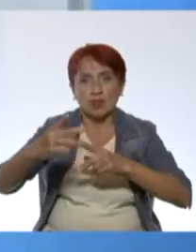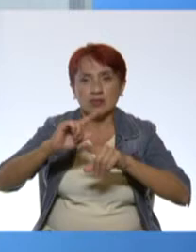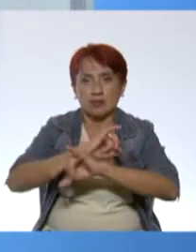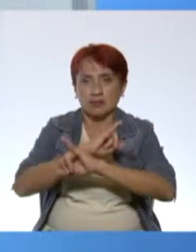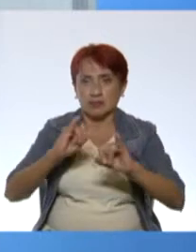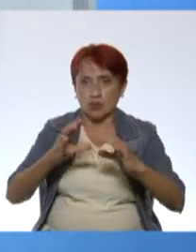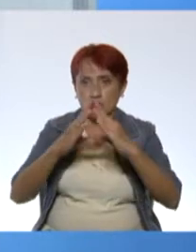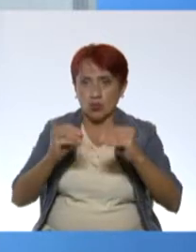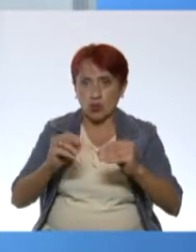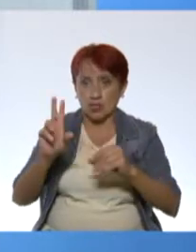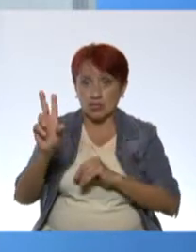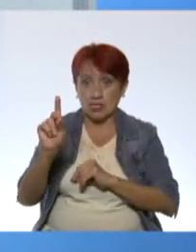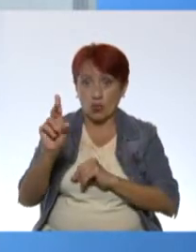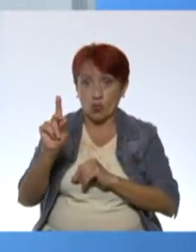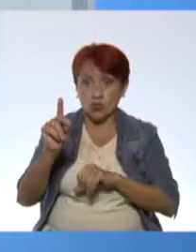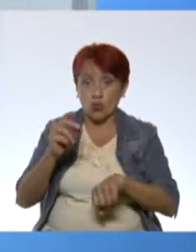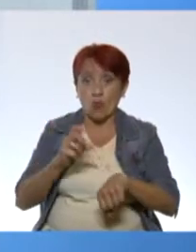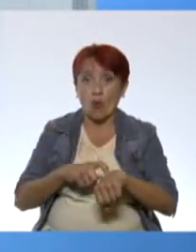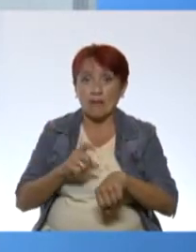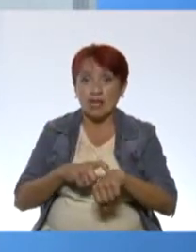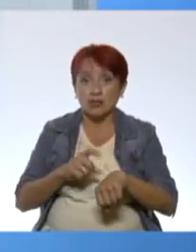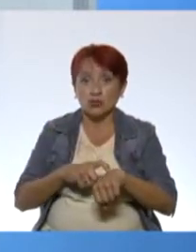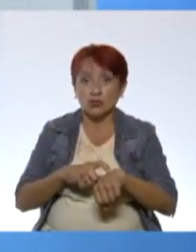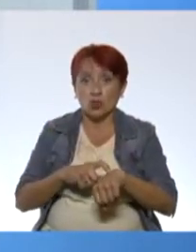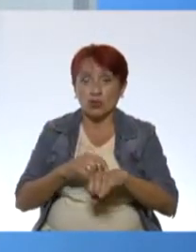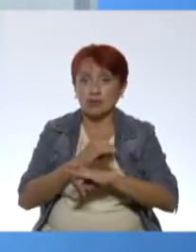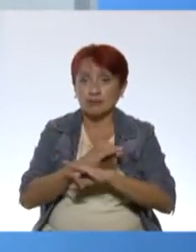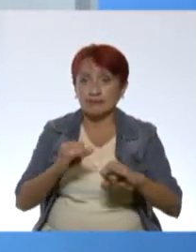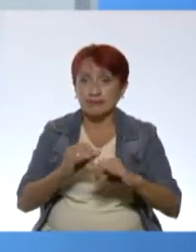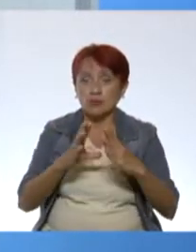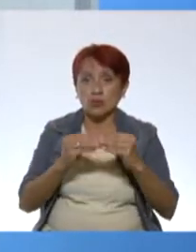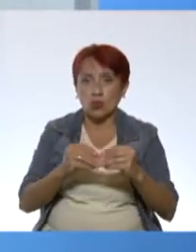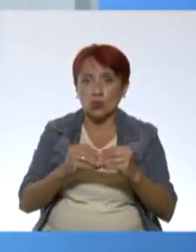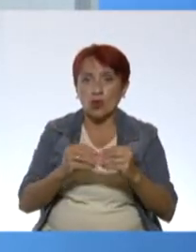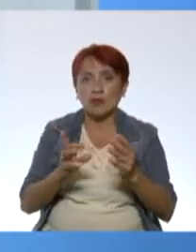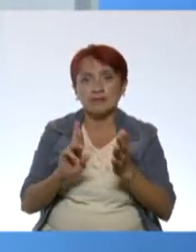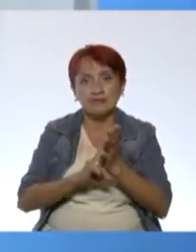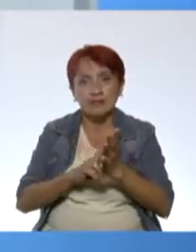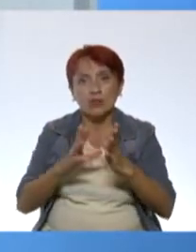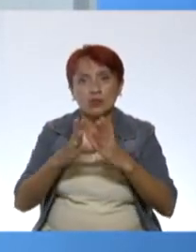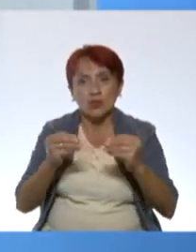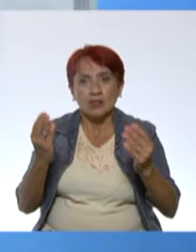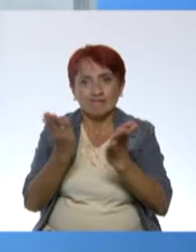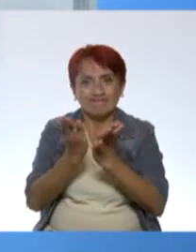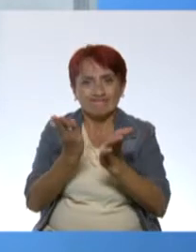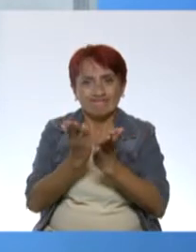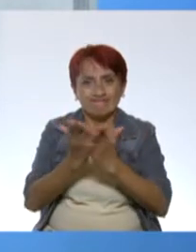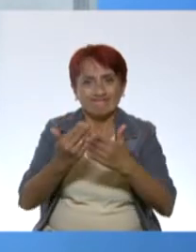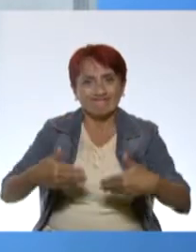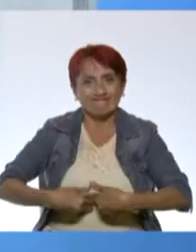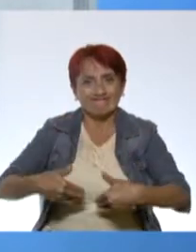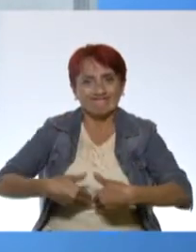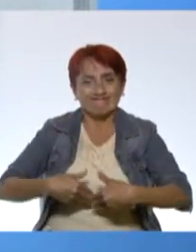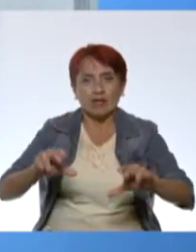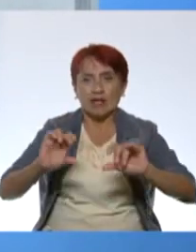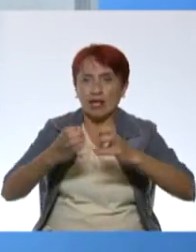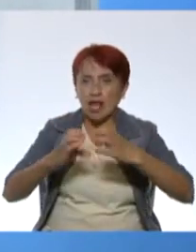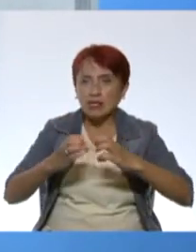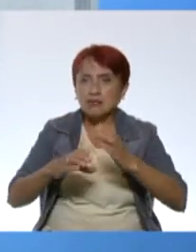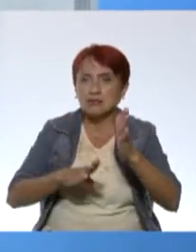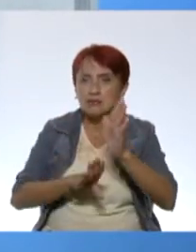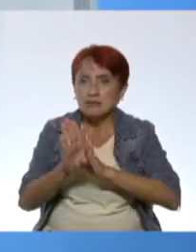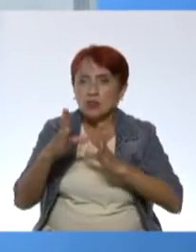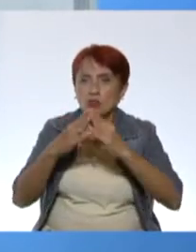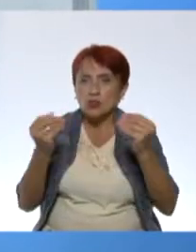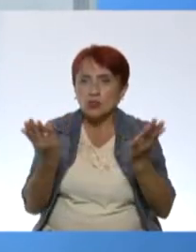estamos culminando este segundo momento. Esperemos que sigamos repasando y que estemos echándole bastante pierna con nuestras